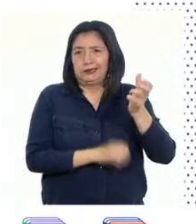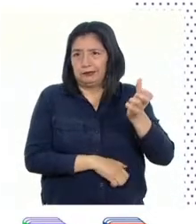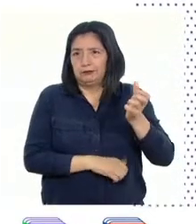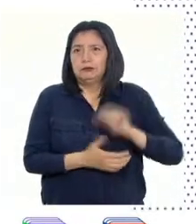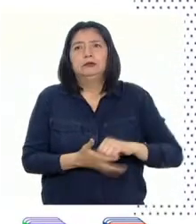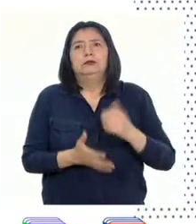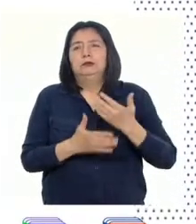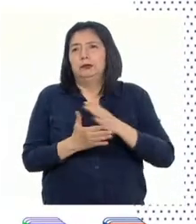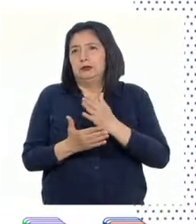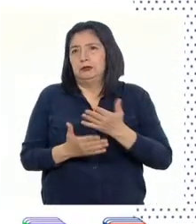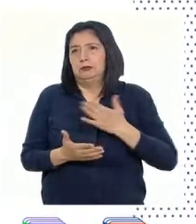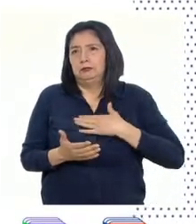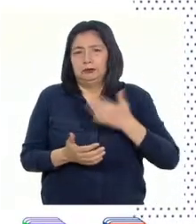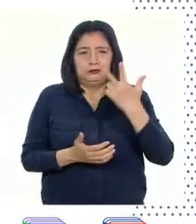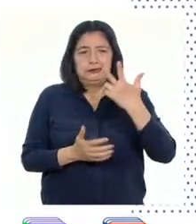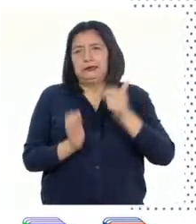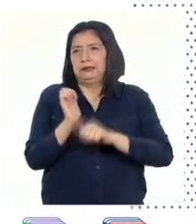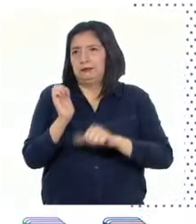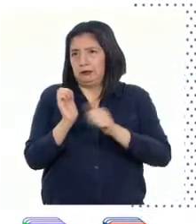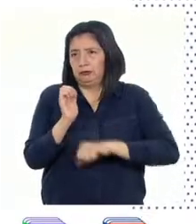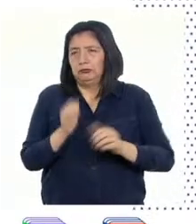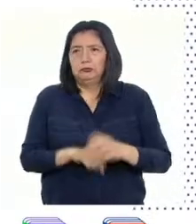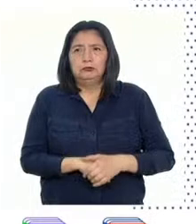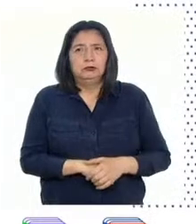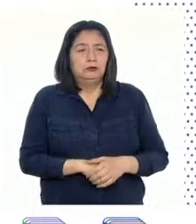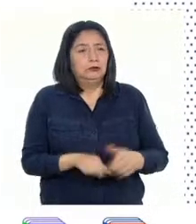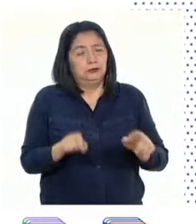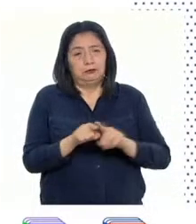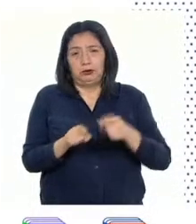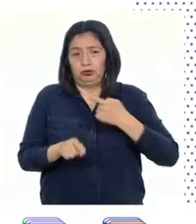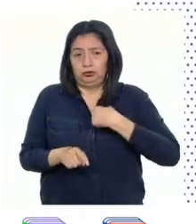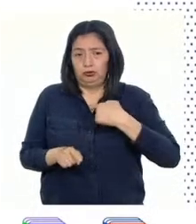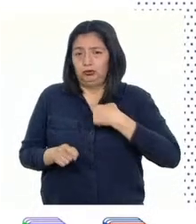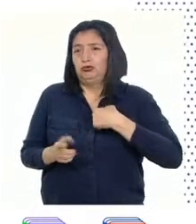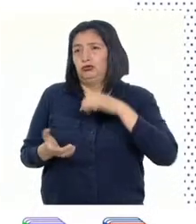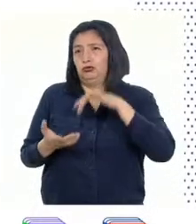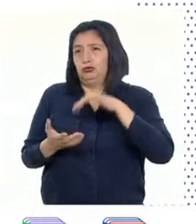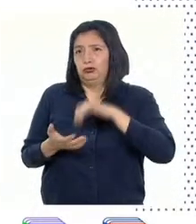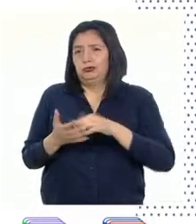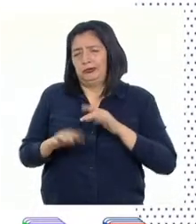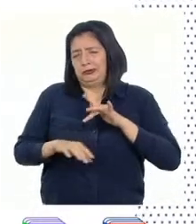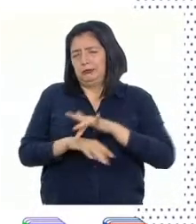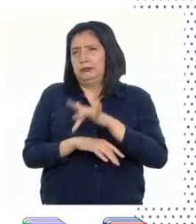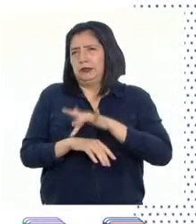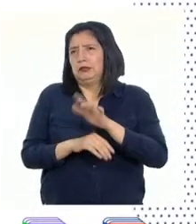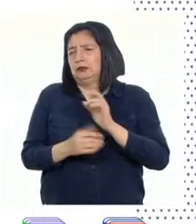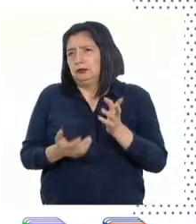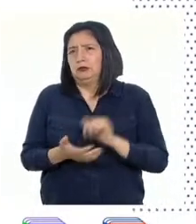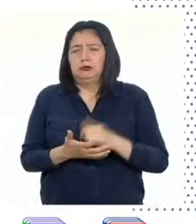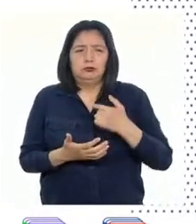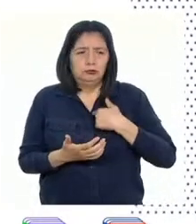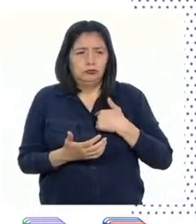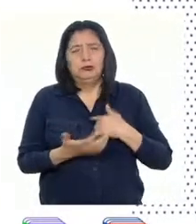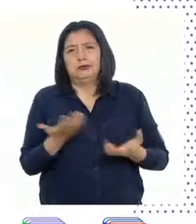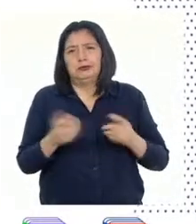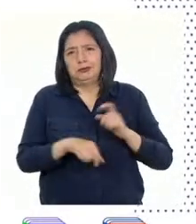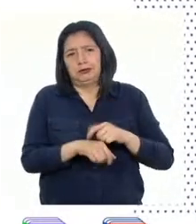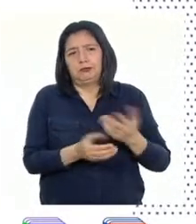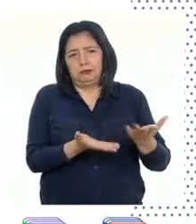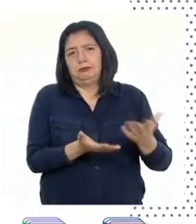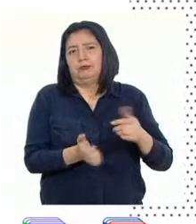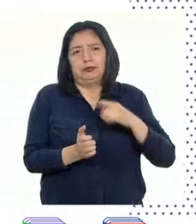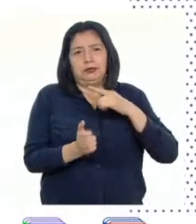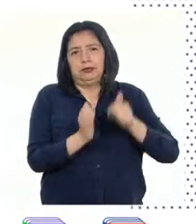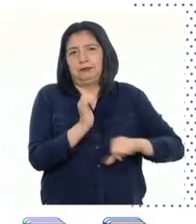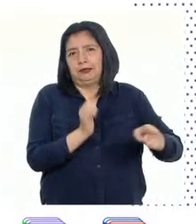cual compartíamos con mis tres hermanos. A la vez, yo estudiaba en horas muy tempranas. Así, yo tenía que darle tiempo también a mi